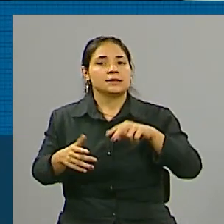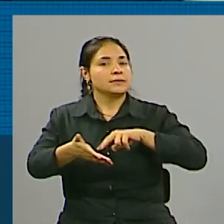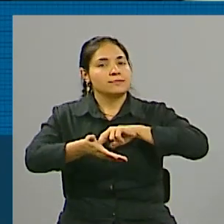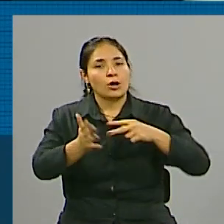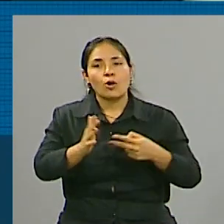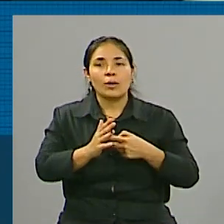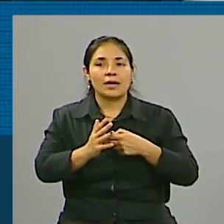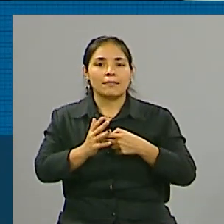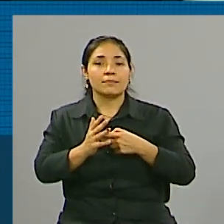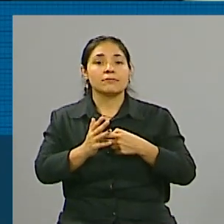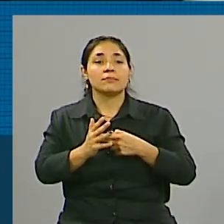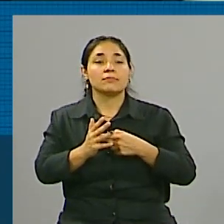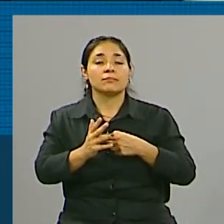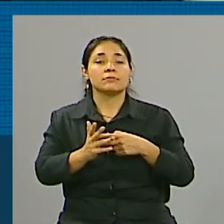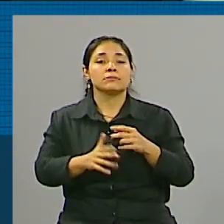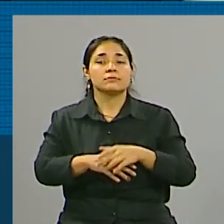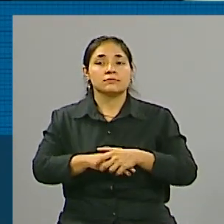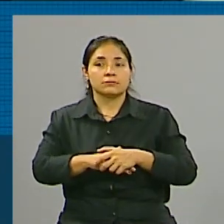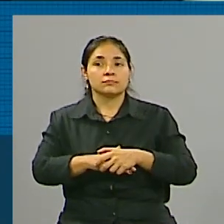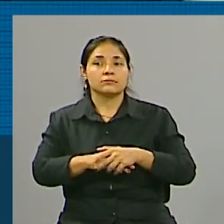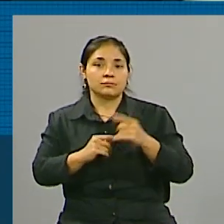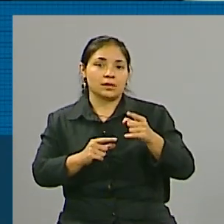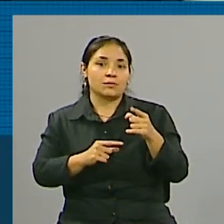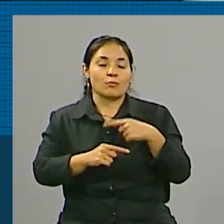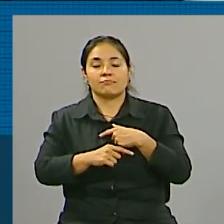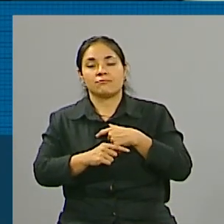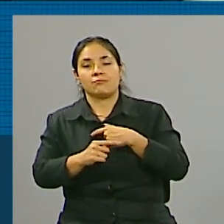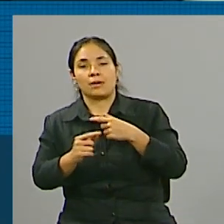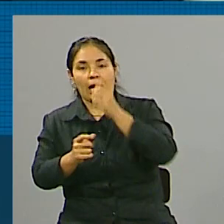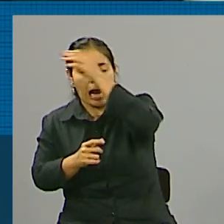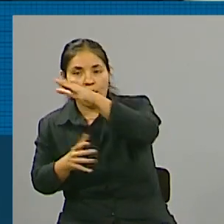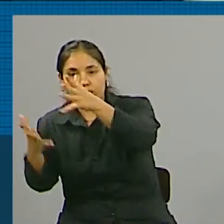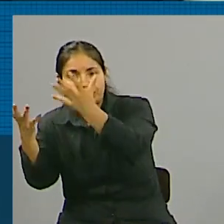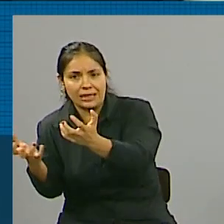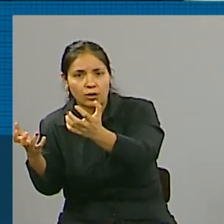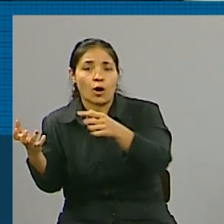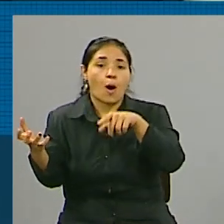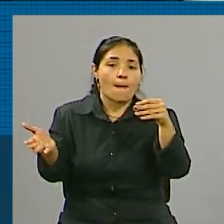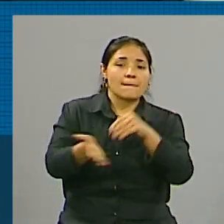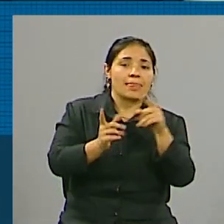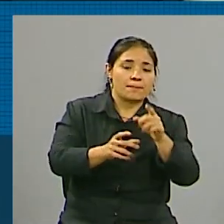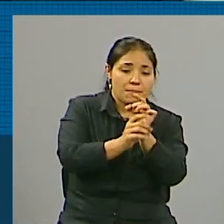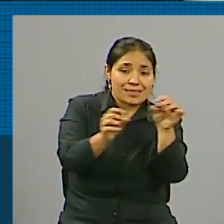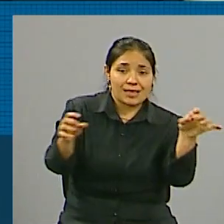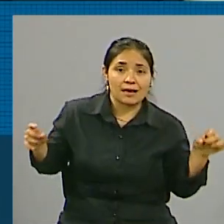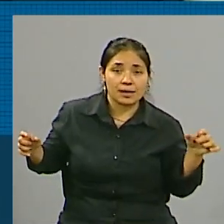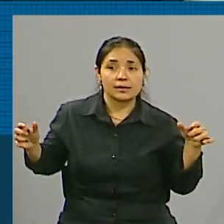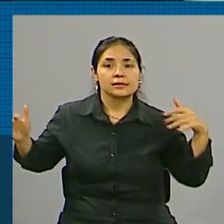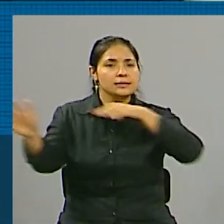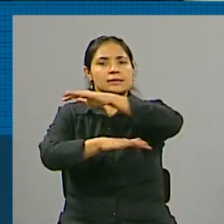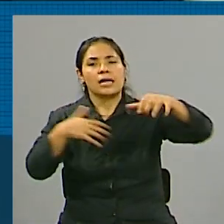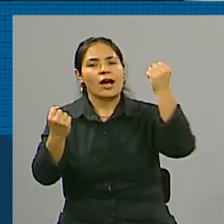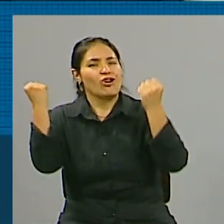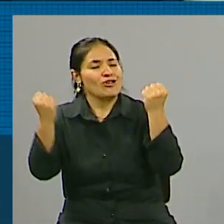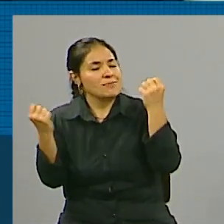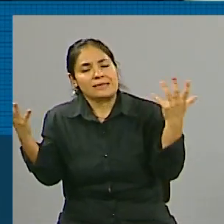la sequía, hablan justamente de que eso y más la pandemia ha sido un factor determinante para algunas vaivenes de su